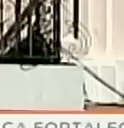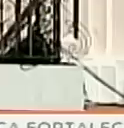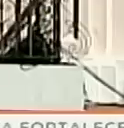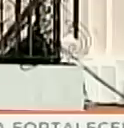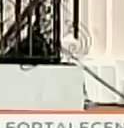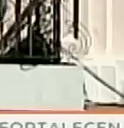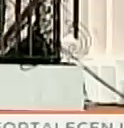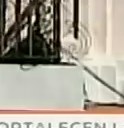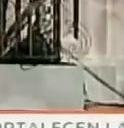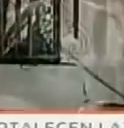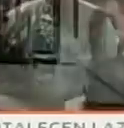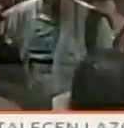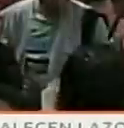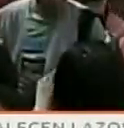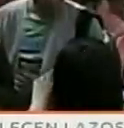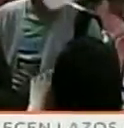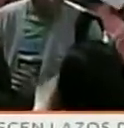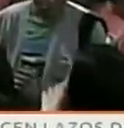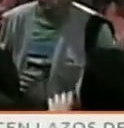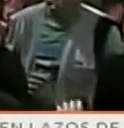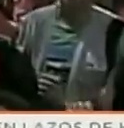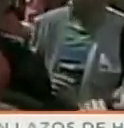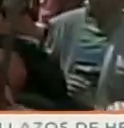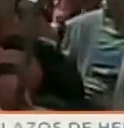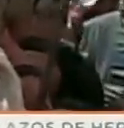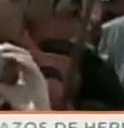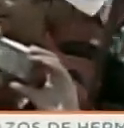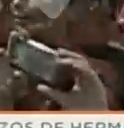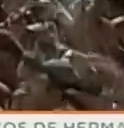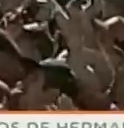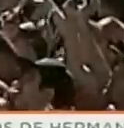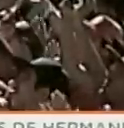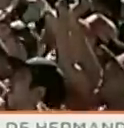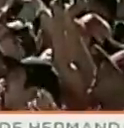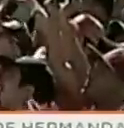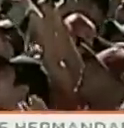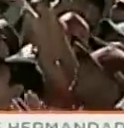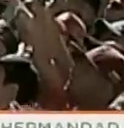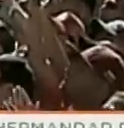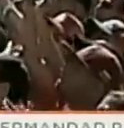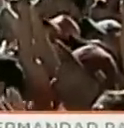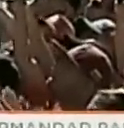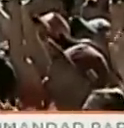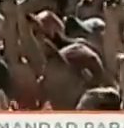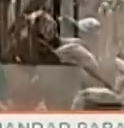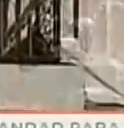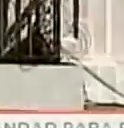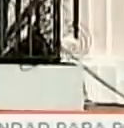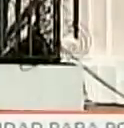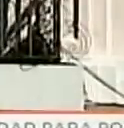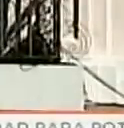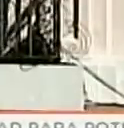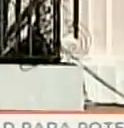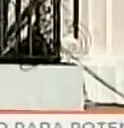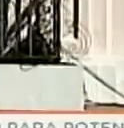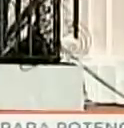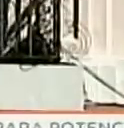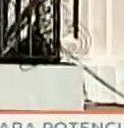La musiquita. Sonido. Dicen sonido, que sonido. Viene a caballo, pero trae el agua al